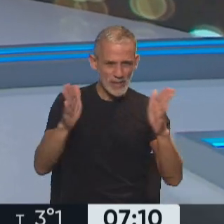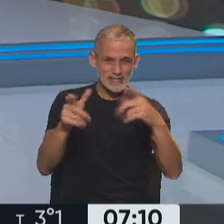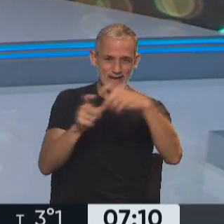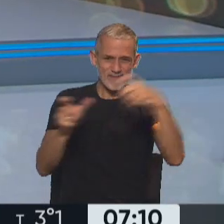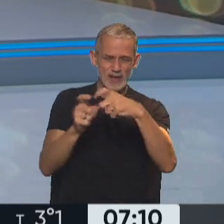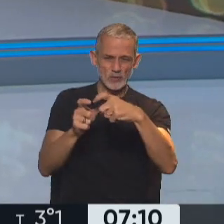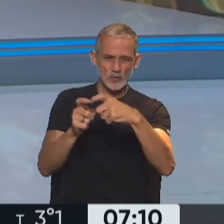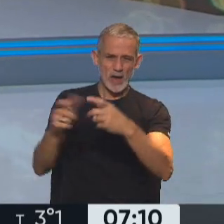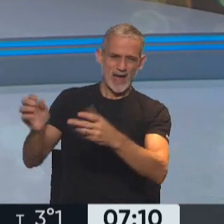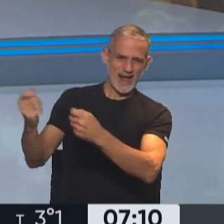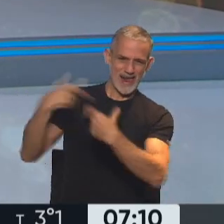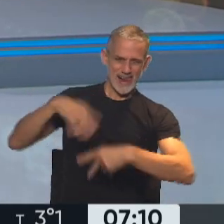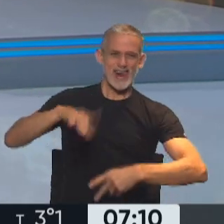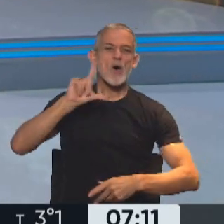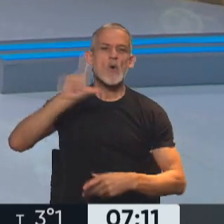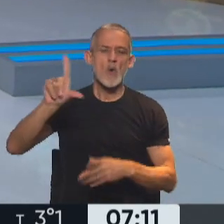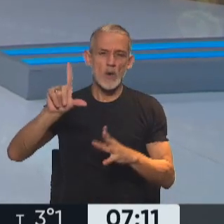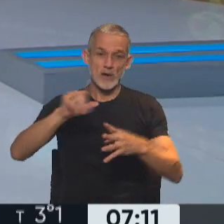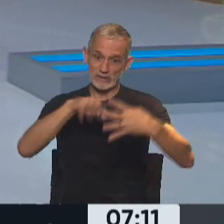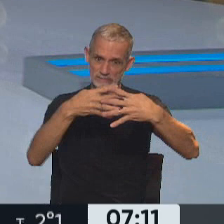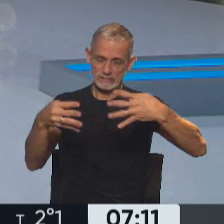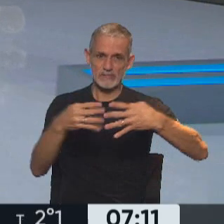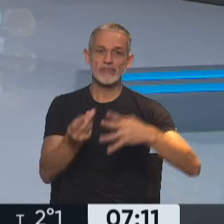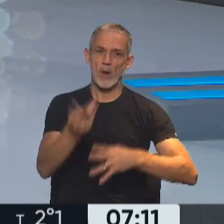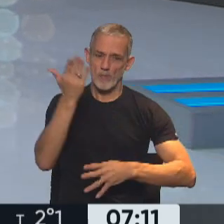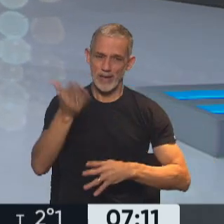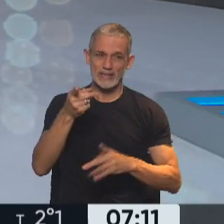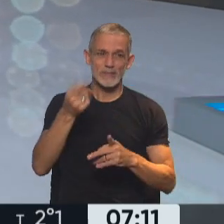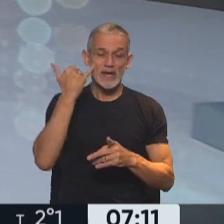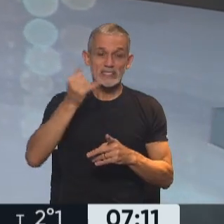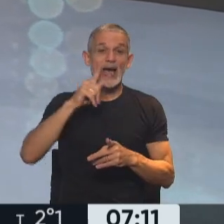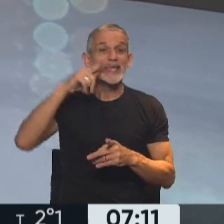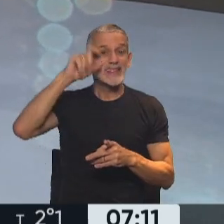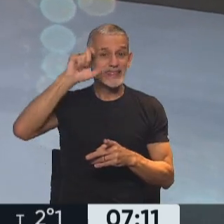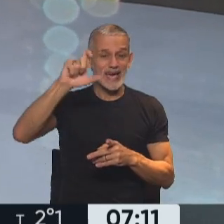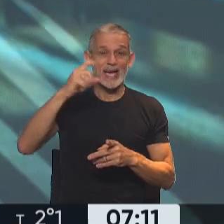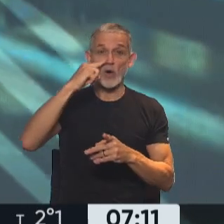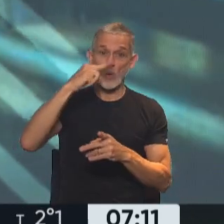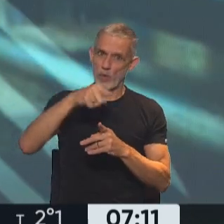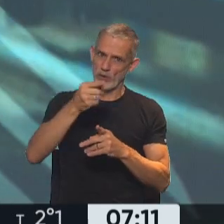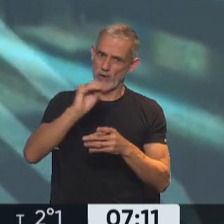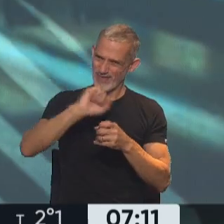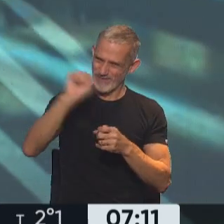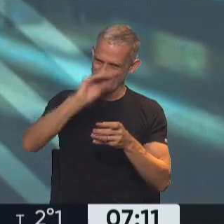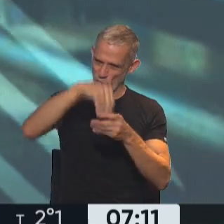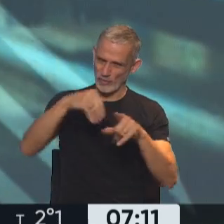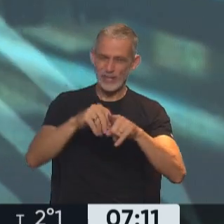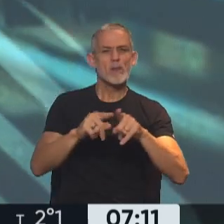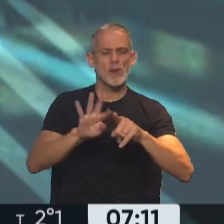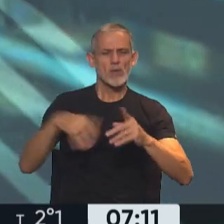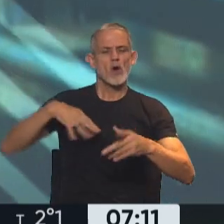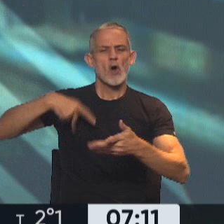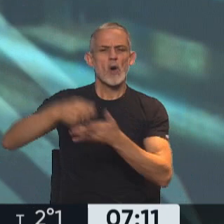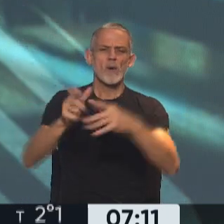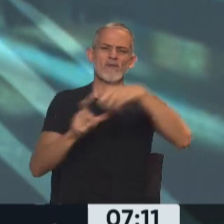en junio el cuadro tarifario. Ojo, porque ya se va a ver reflejado en el dato del INDEC de junio en materia inflacionaria, claro. Pero sí es cierto que a